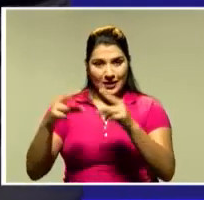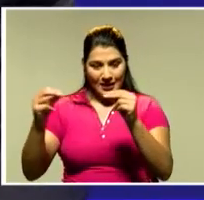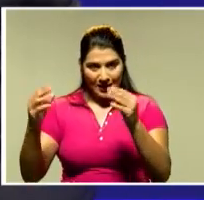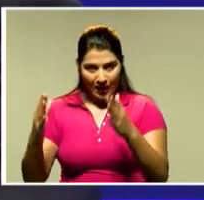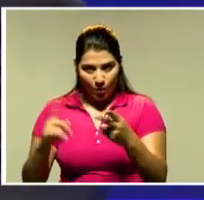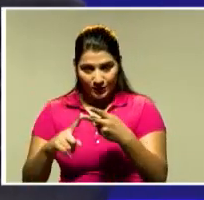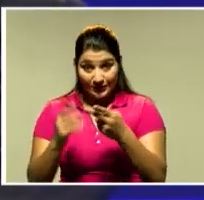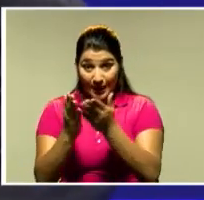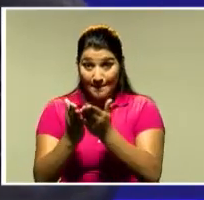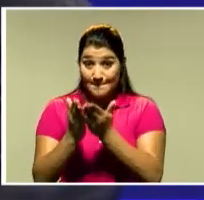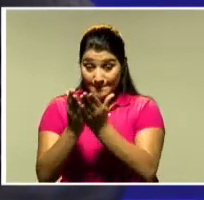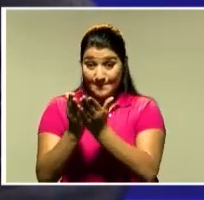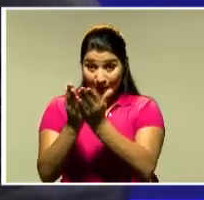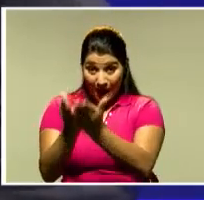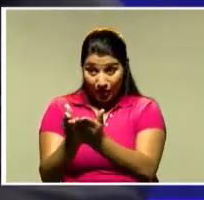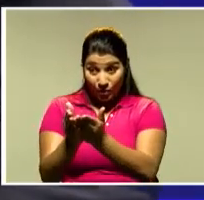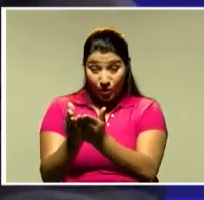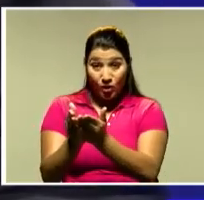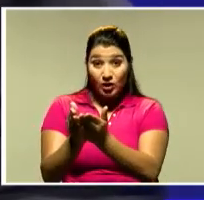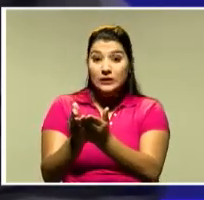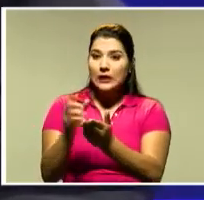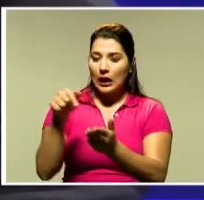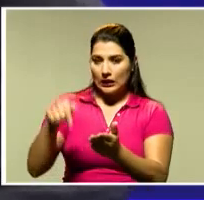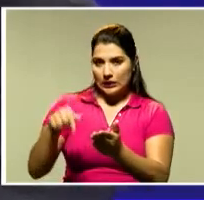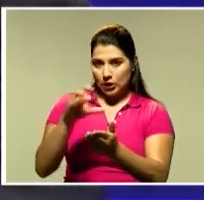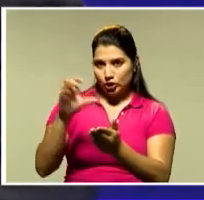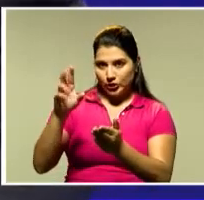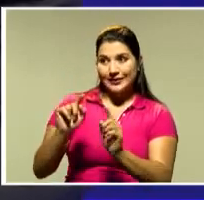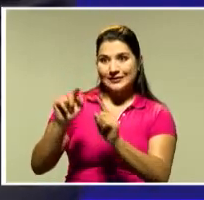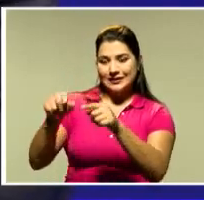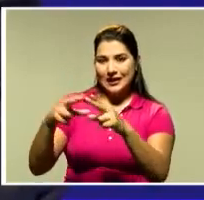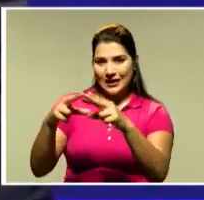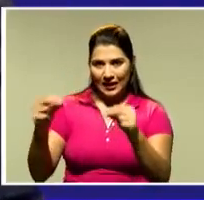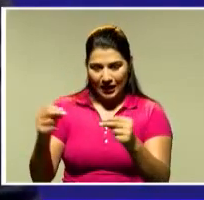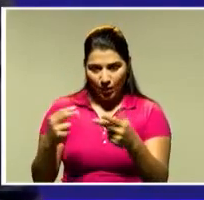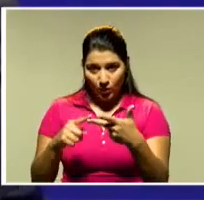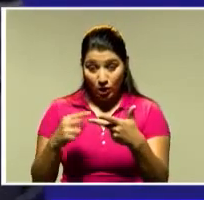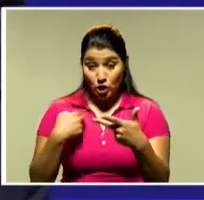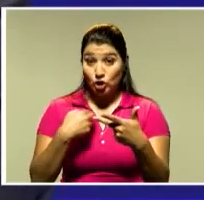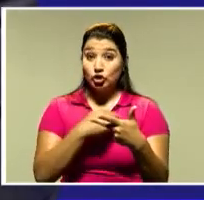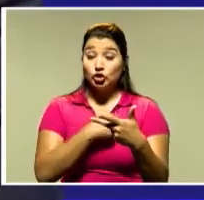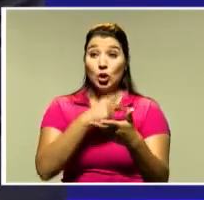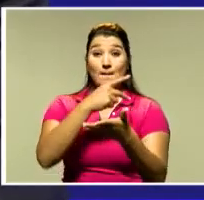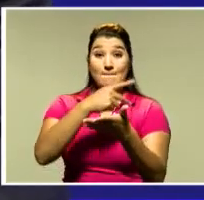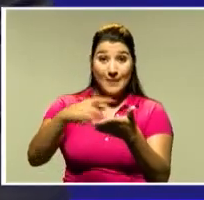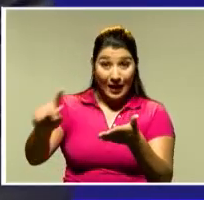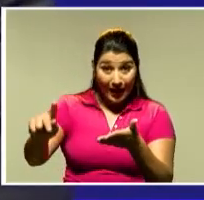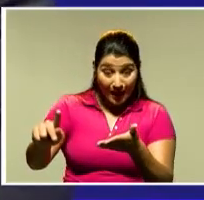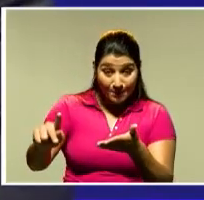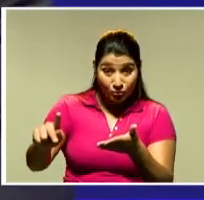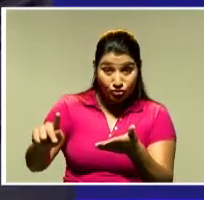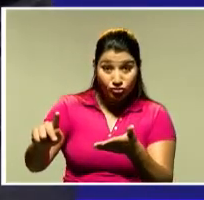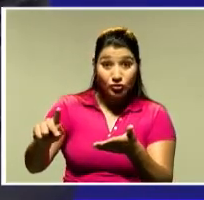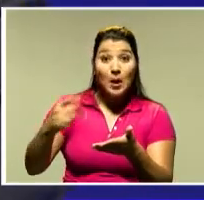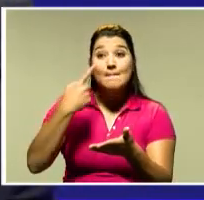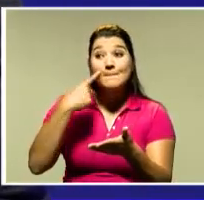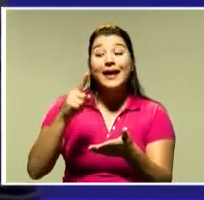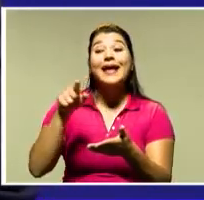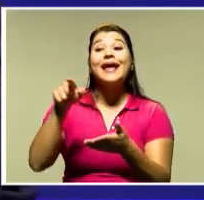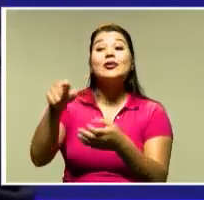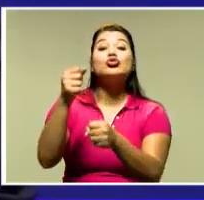de las personas pescadores del Pacífico está en Nicaragua. Pagamos para que ellos hagan allá lo que no los dejamos hacer